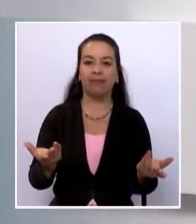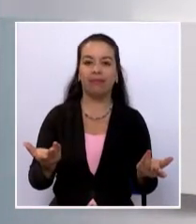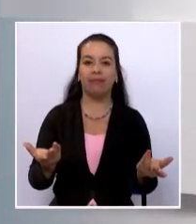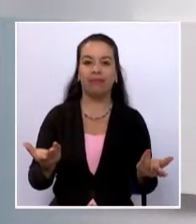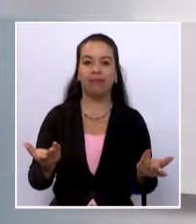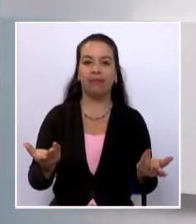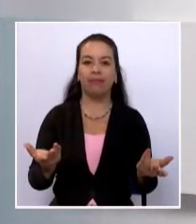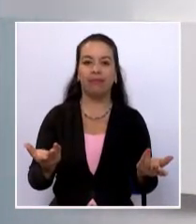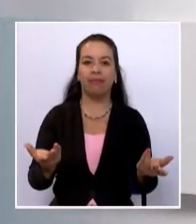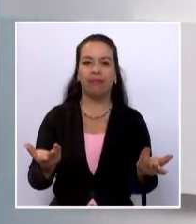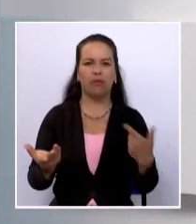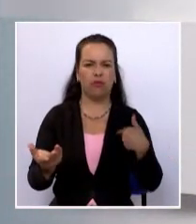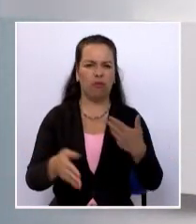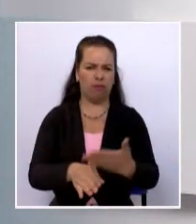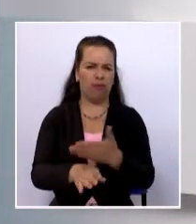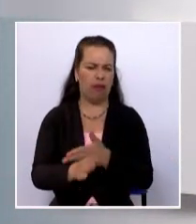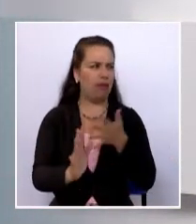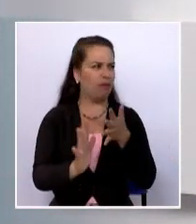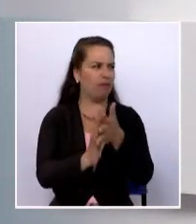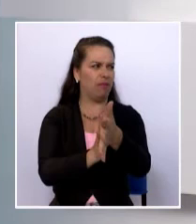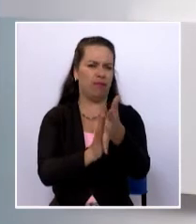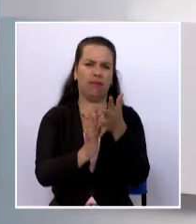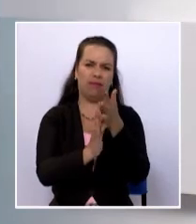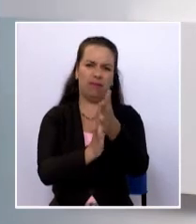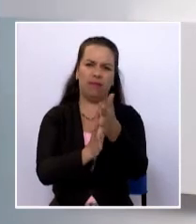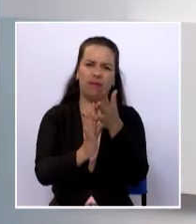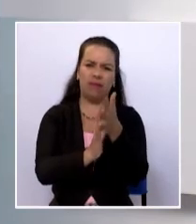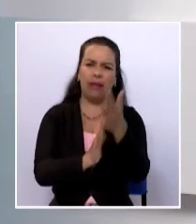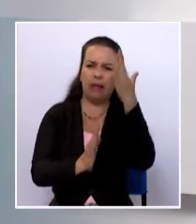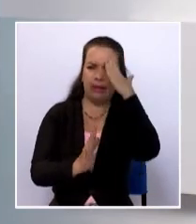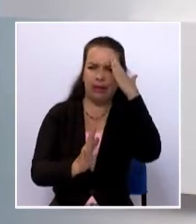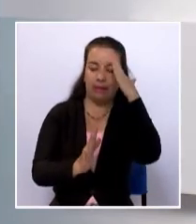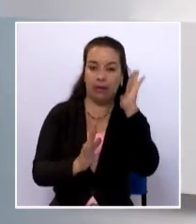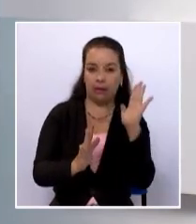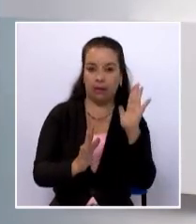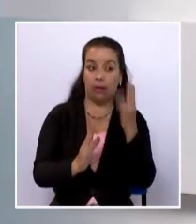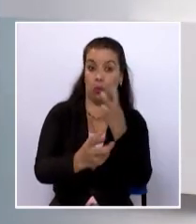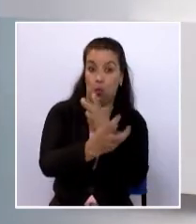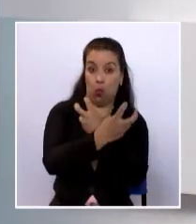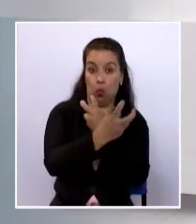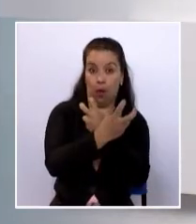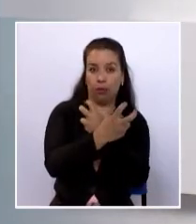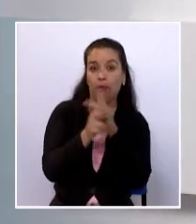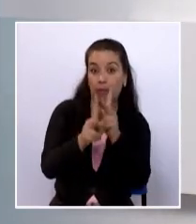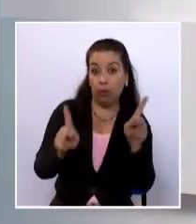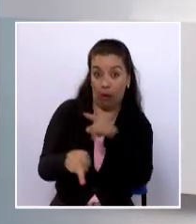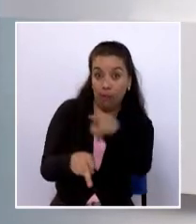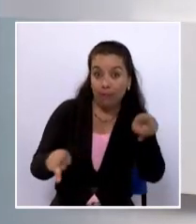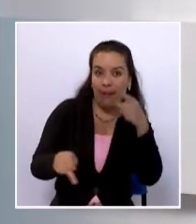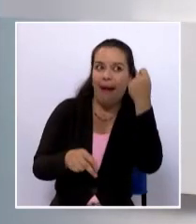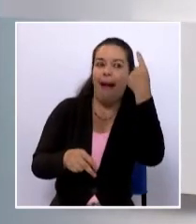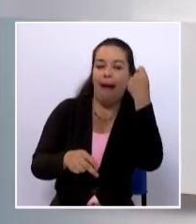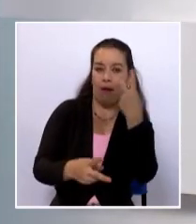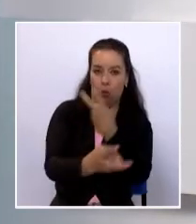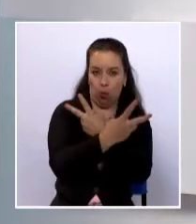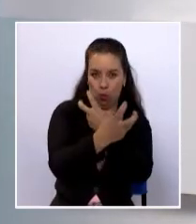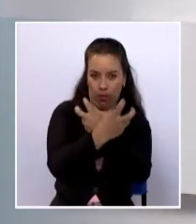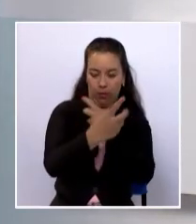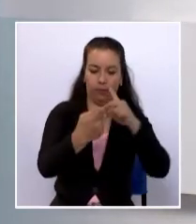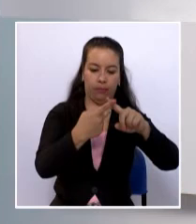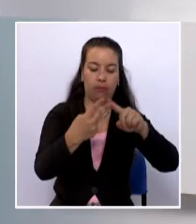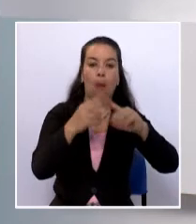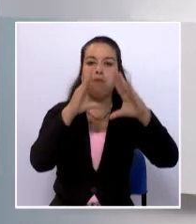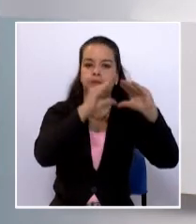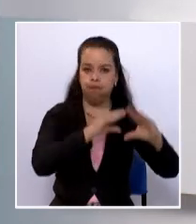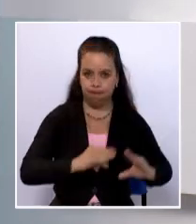lo que yo como yo les hablaba ahorita tenemos obviamente el hueso para que la gente me pueda entender tenemos los músculos